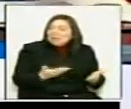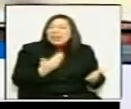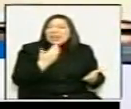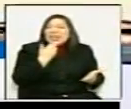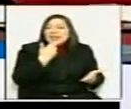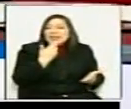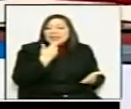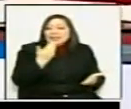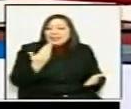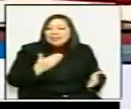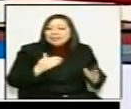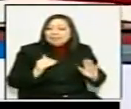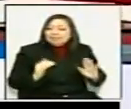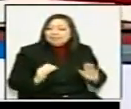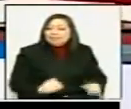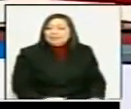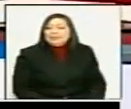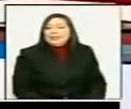quiénes son, etc.